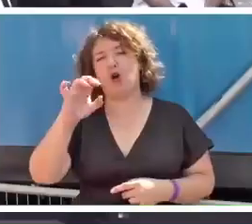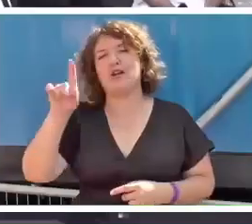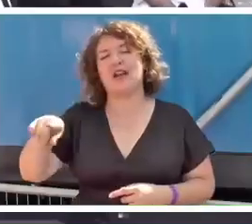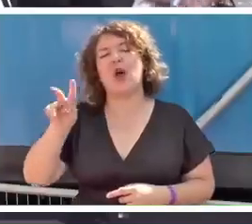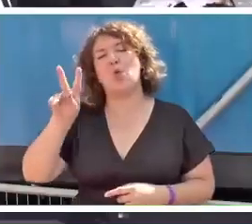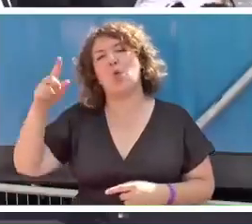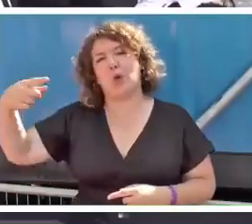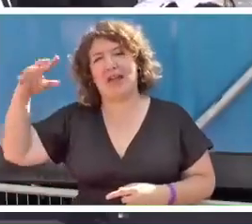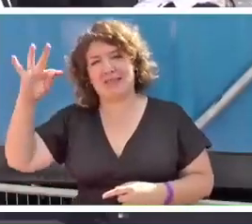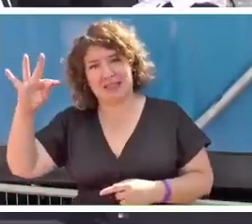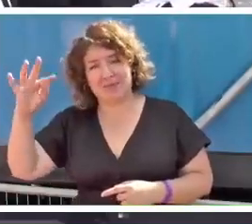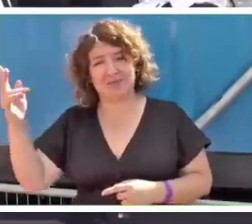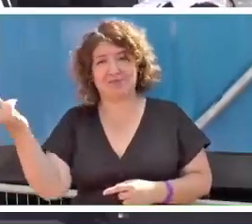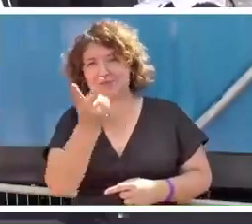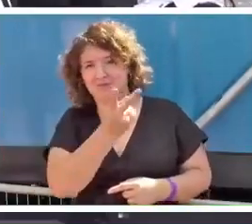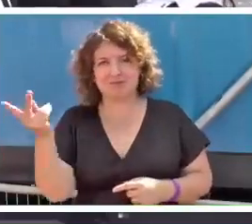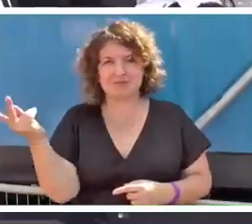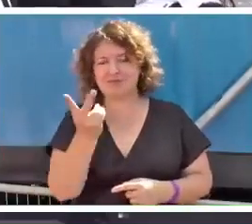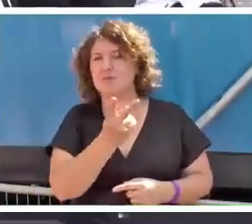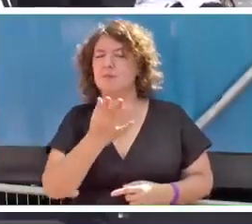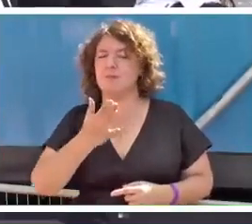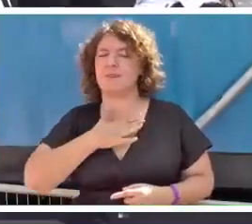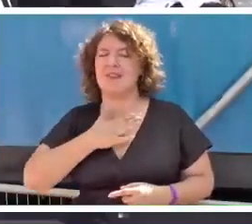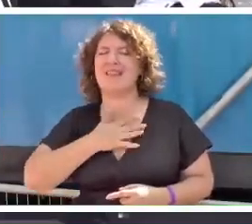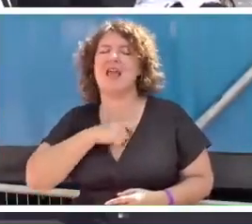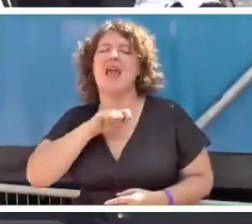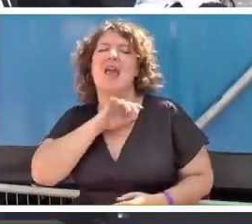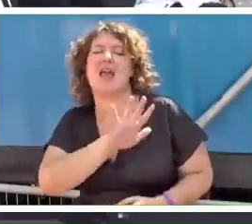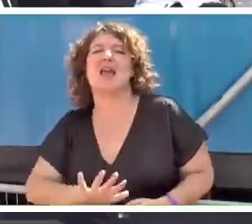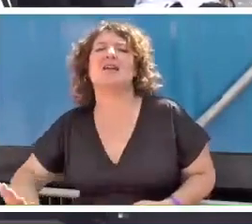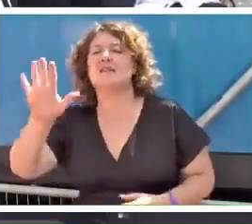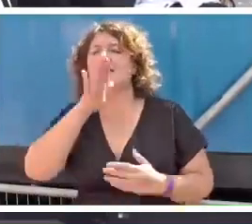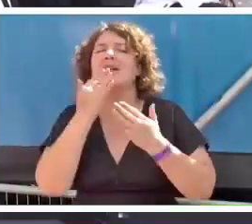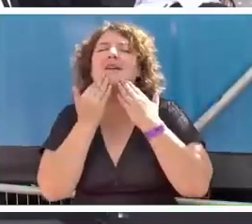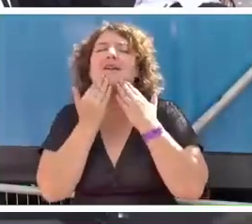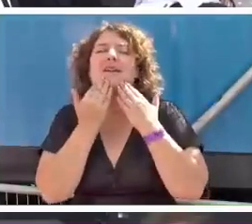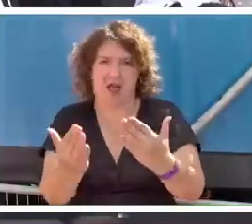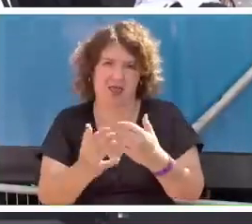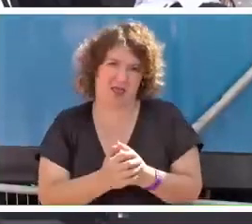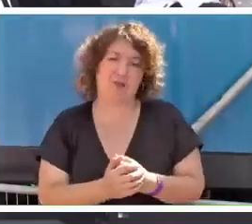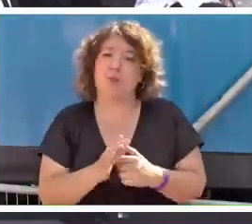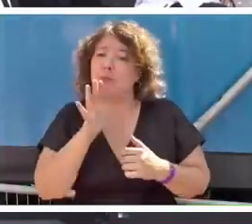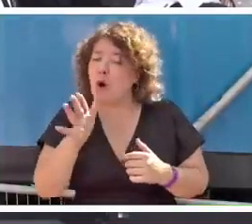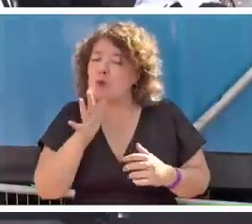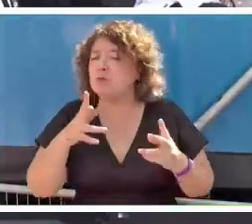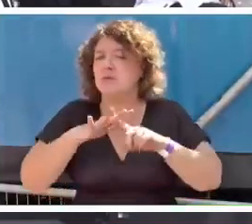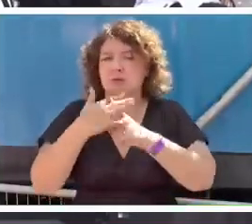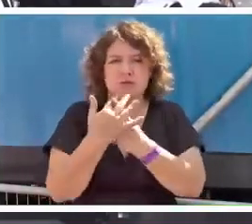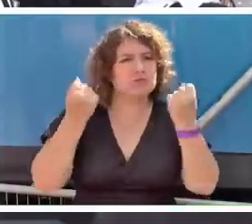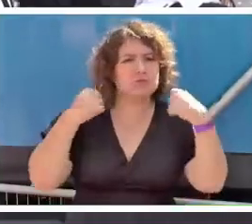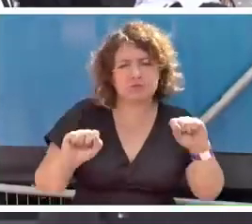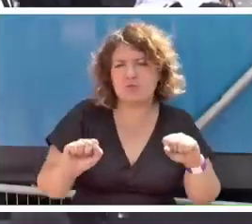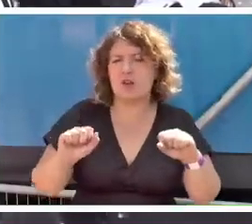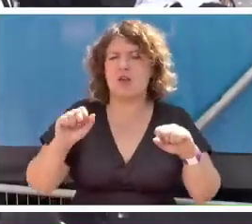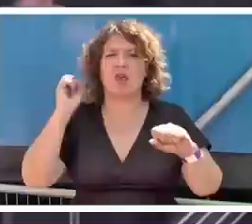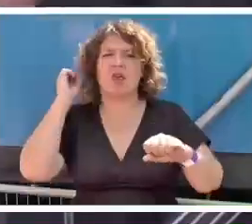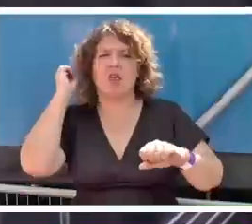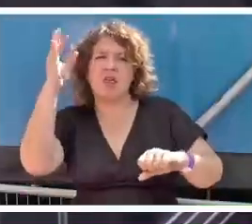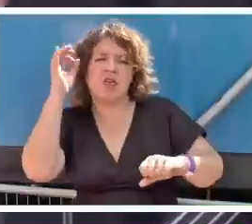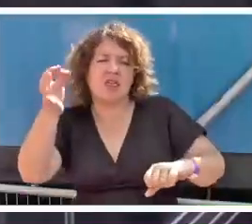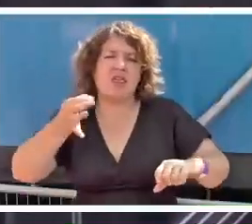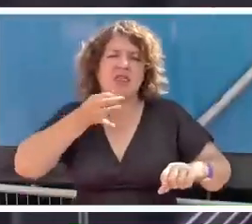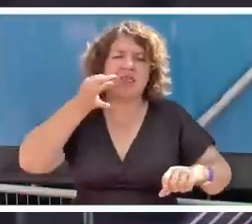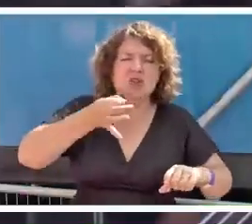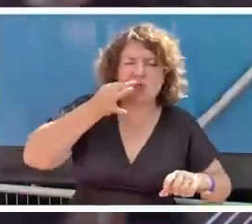Unión General de Trabajadores de nuestro país. Gracias, porque a pesar de los discursos,